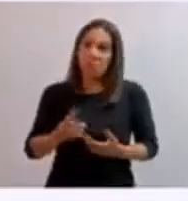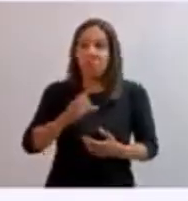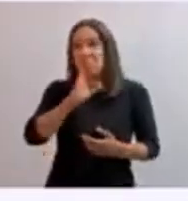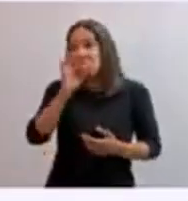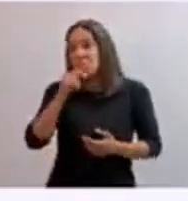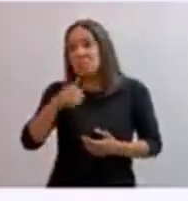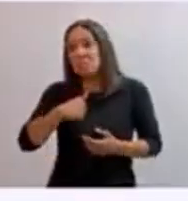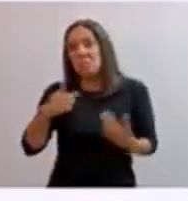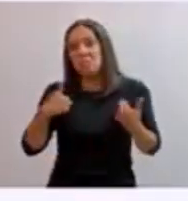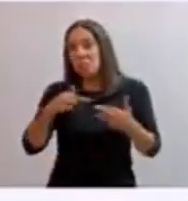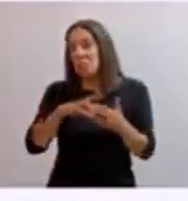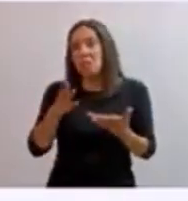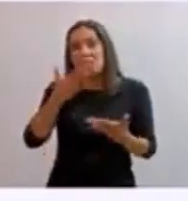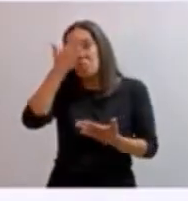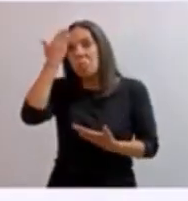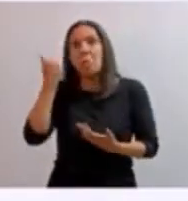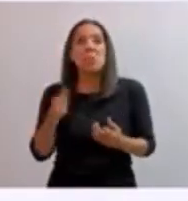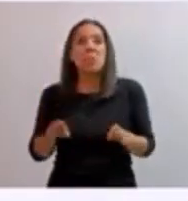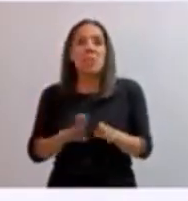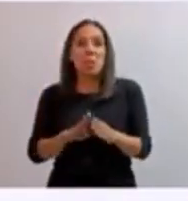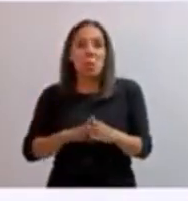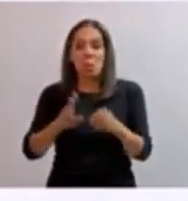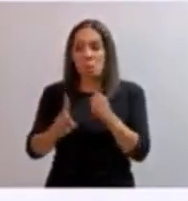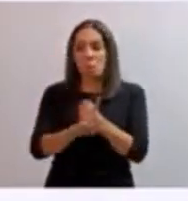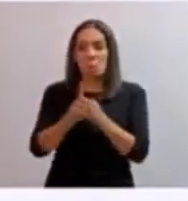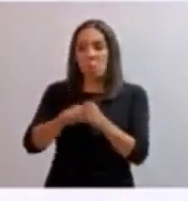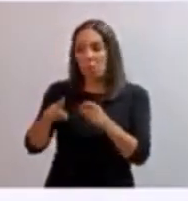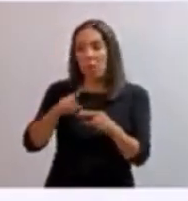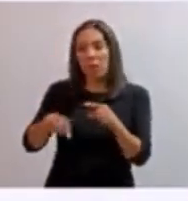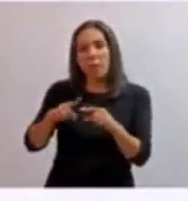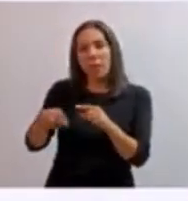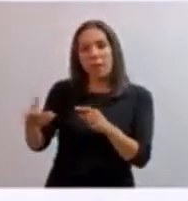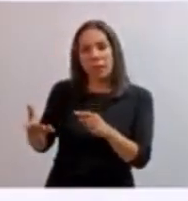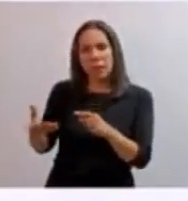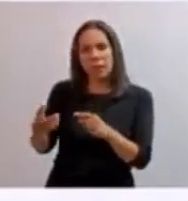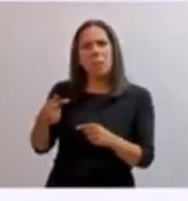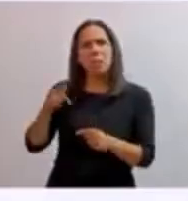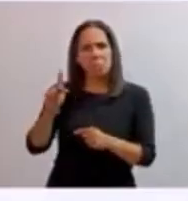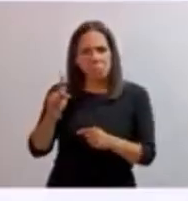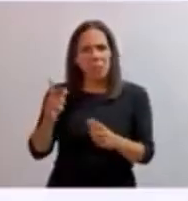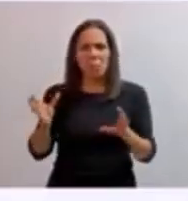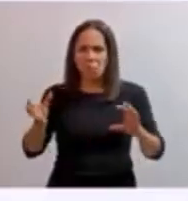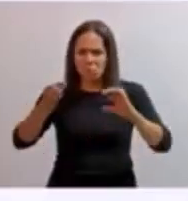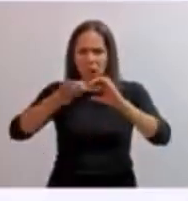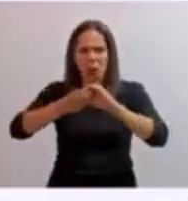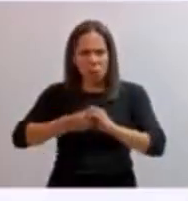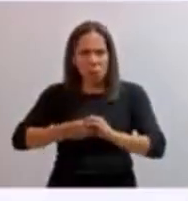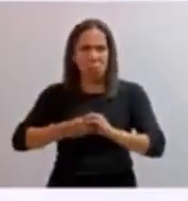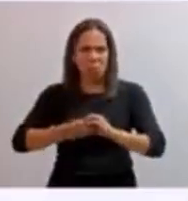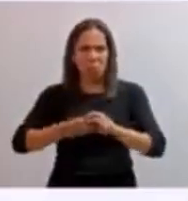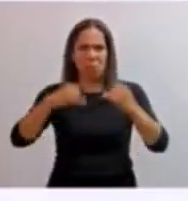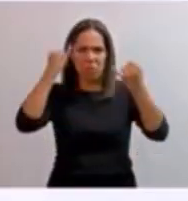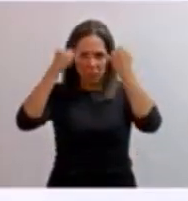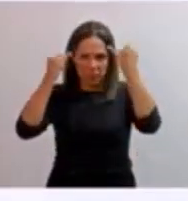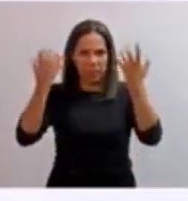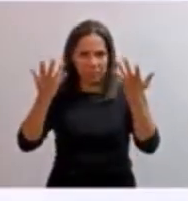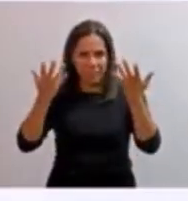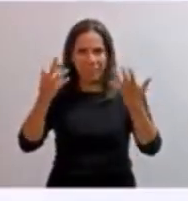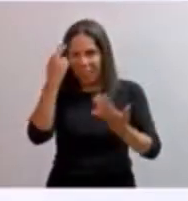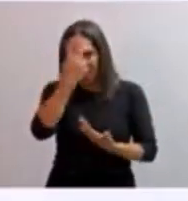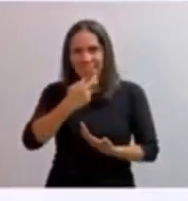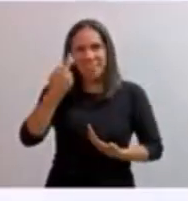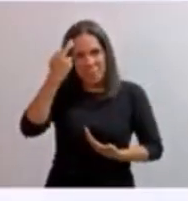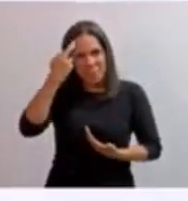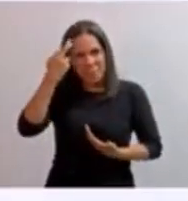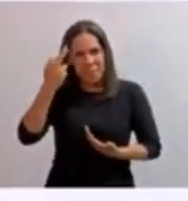supervisor. ¿Qué hacemos? ¿Cómo lo hacemos? Hay que analizar qué está pasando y vamos a resolverlo. Yo creo que es romper